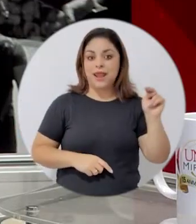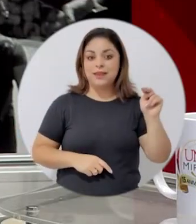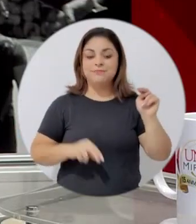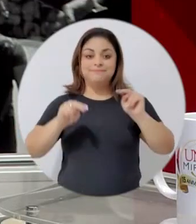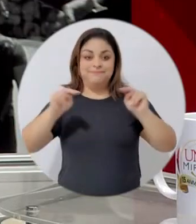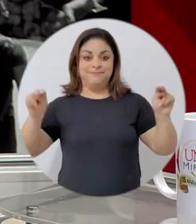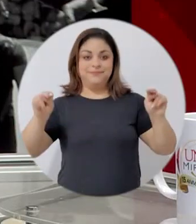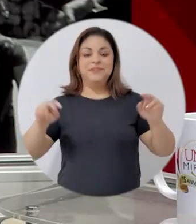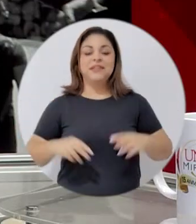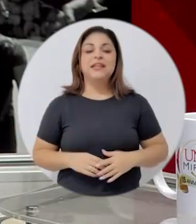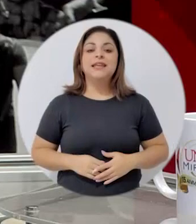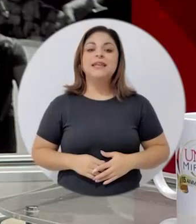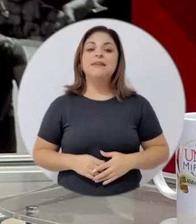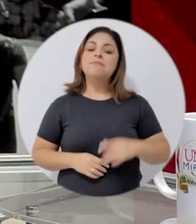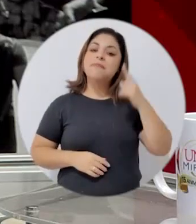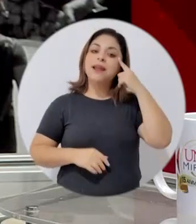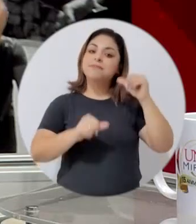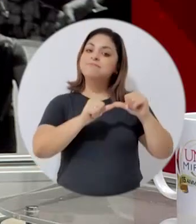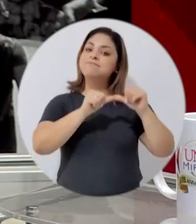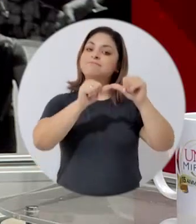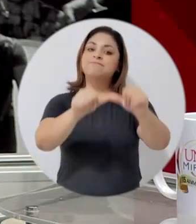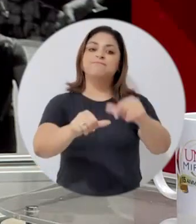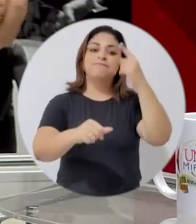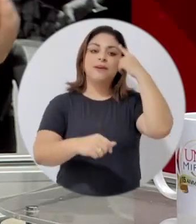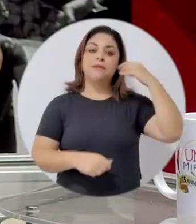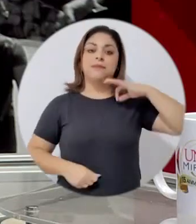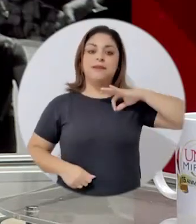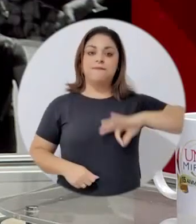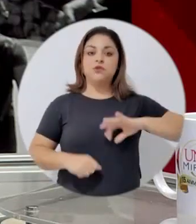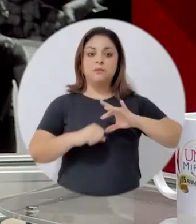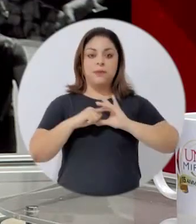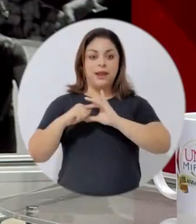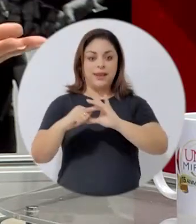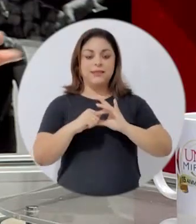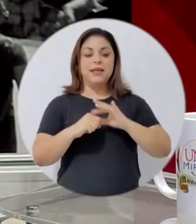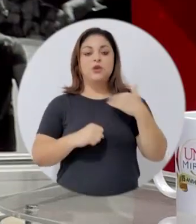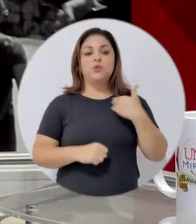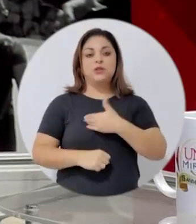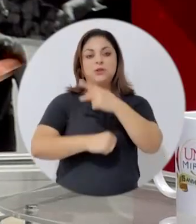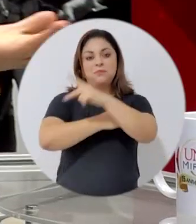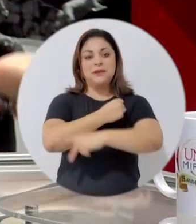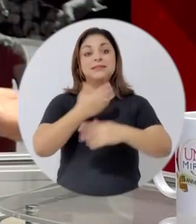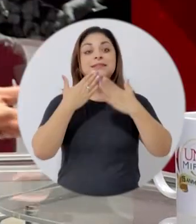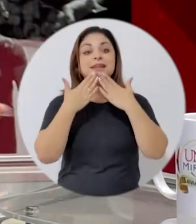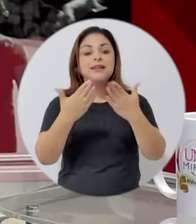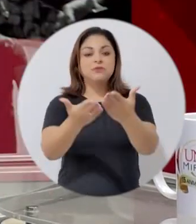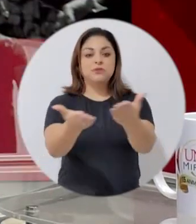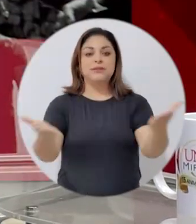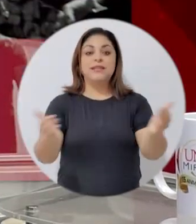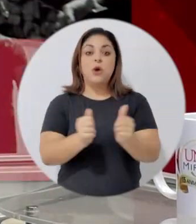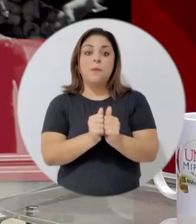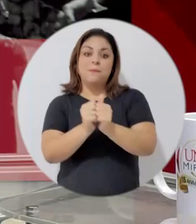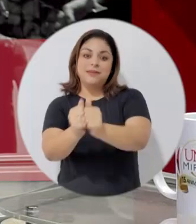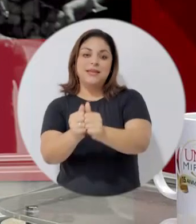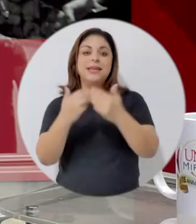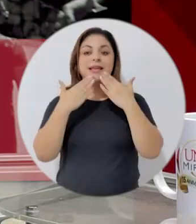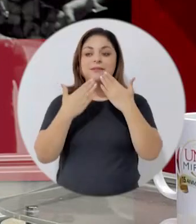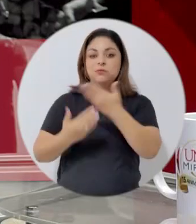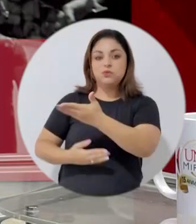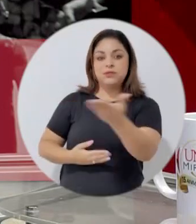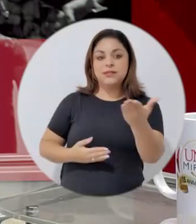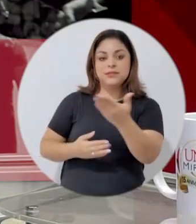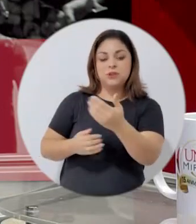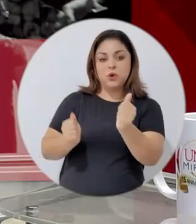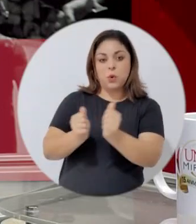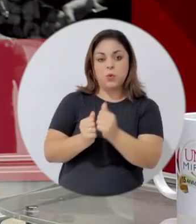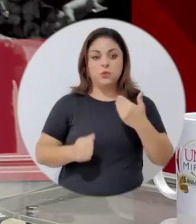y no solo por la meta, sino por mantenerlo, por el bien de nuestro planeta y pues también de nuestro país. Gracias a ustedes por acompañarnos y a ustedes por